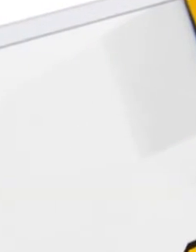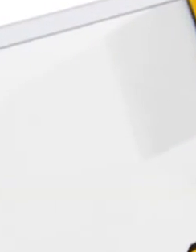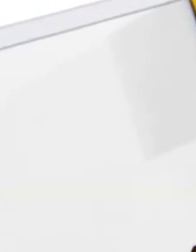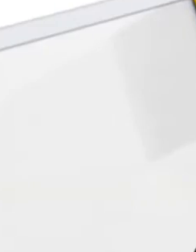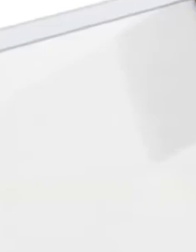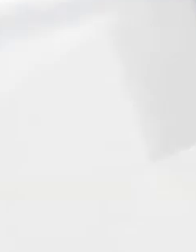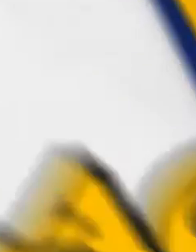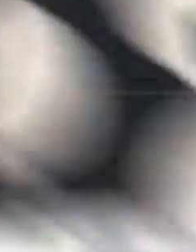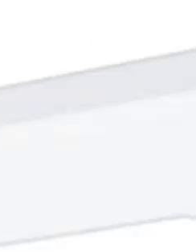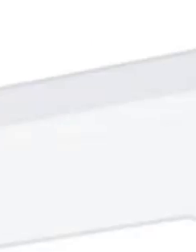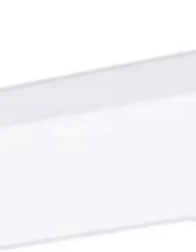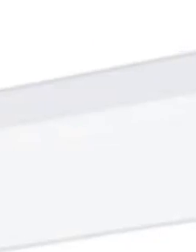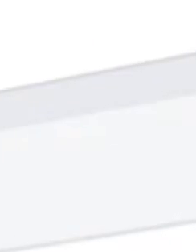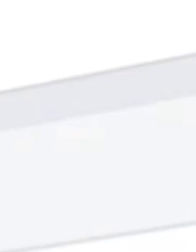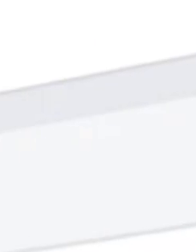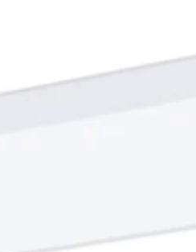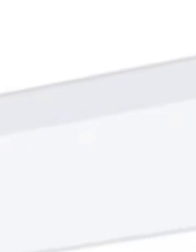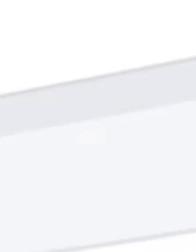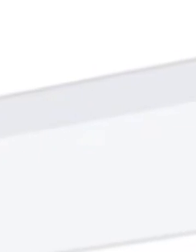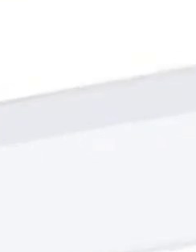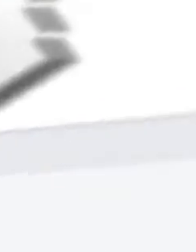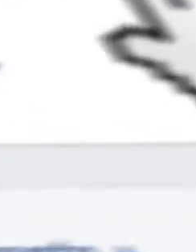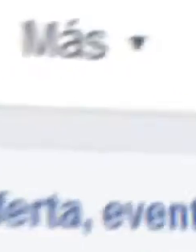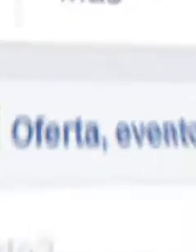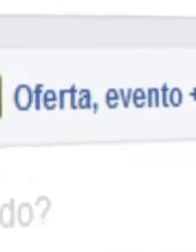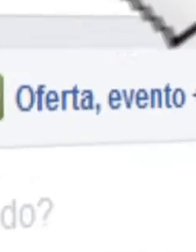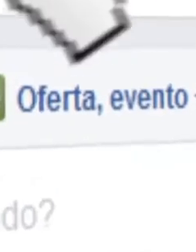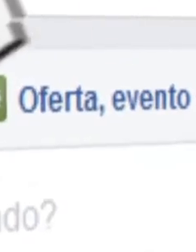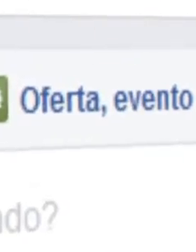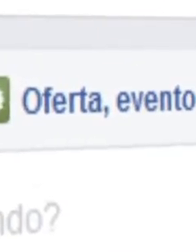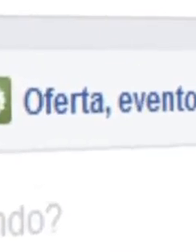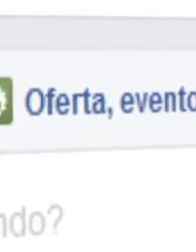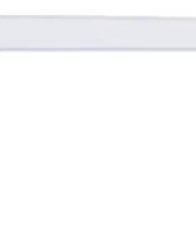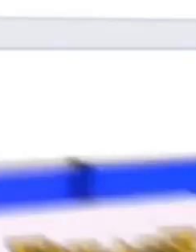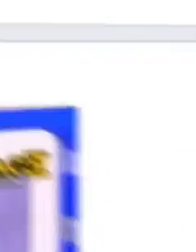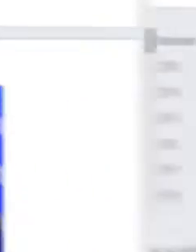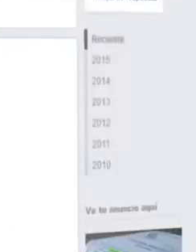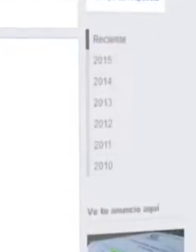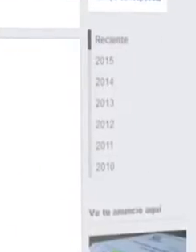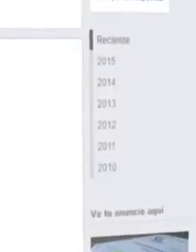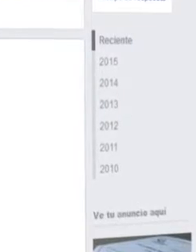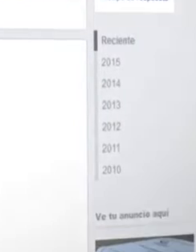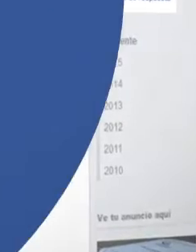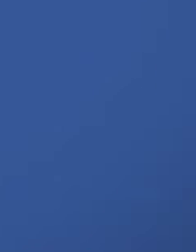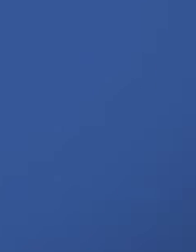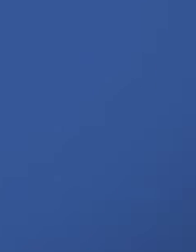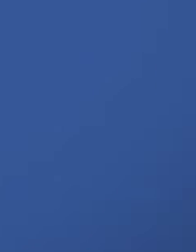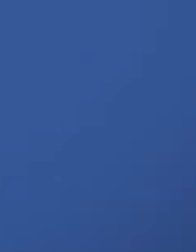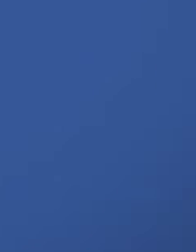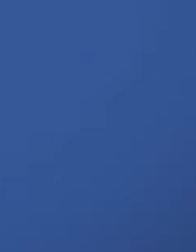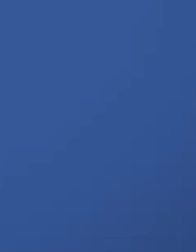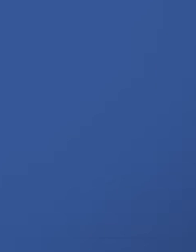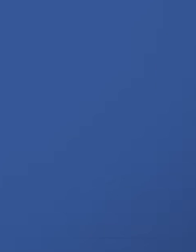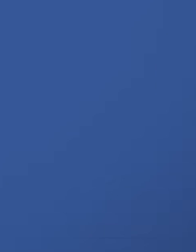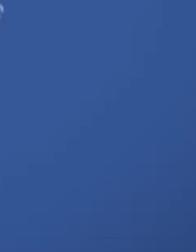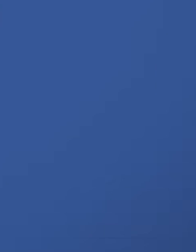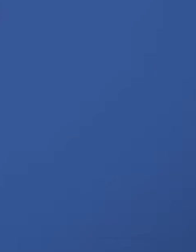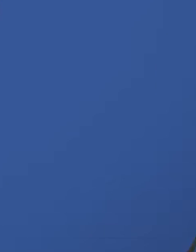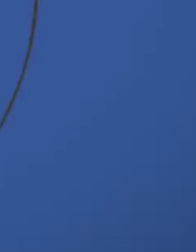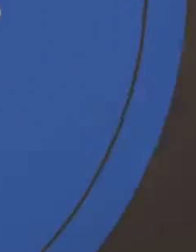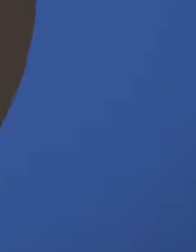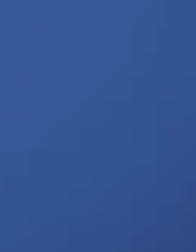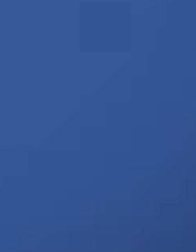Barranca Bermeja. Segundo, clic en Me Gusta. Tercero, entra a Señal en Vivo y listo. Son solo tres pasos para estar conectado